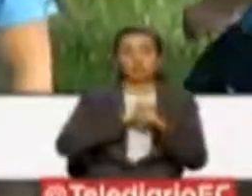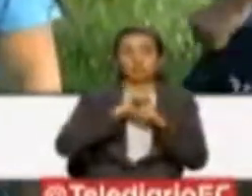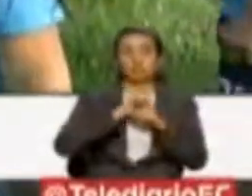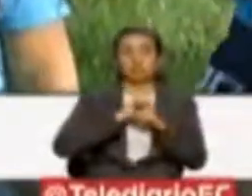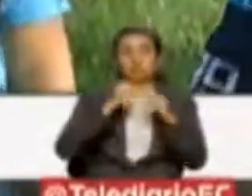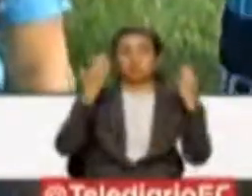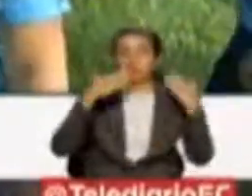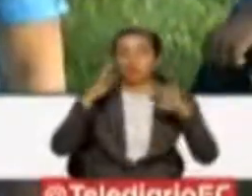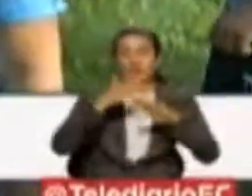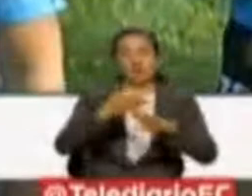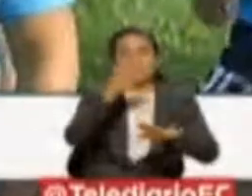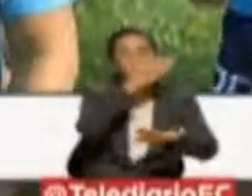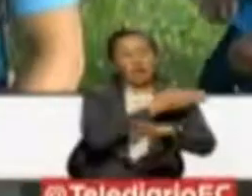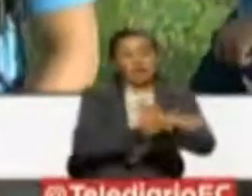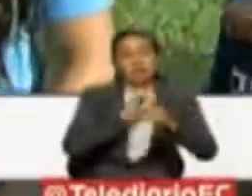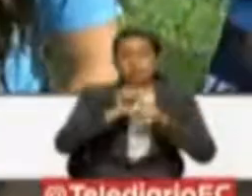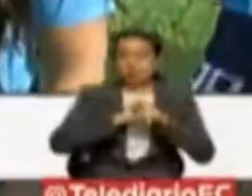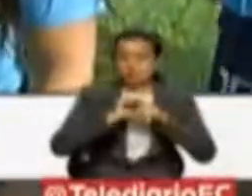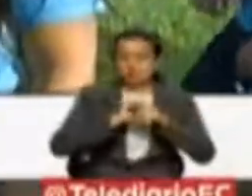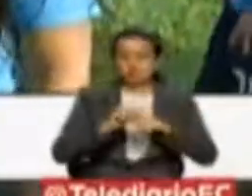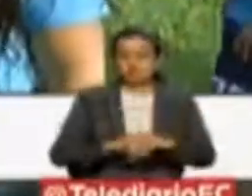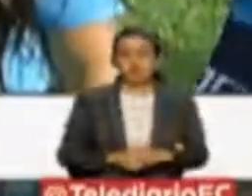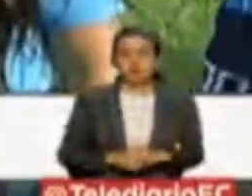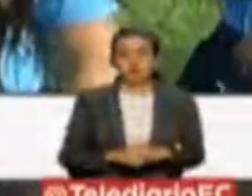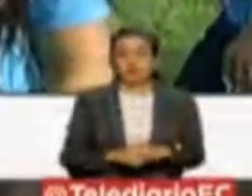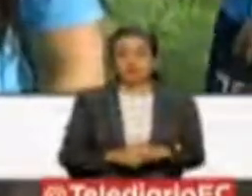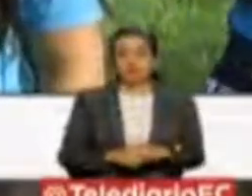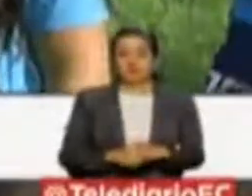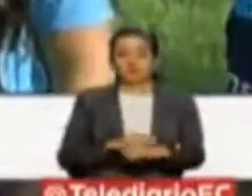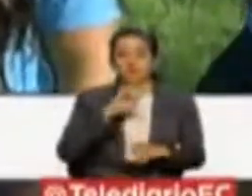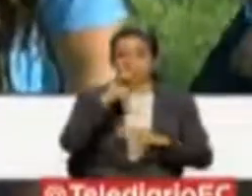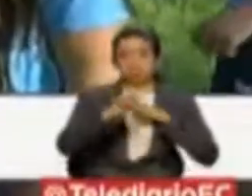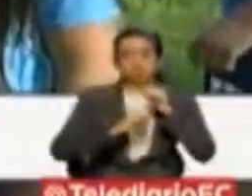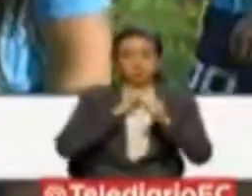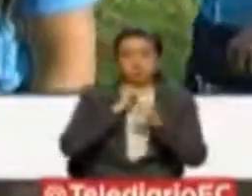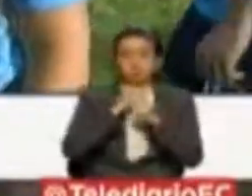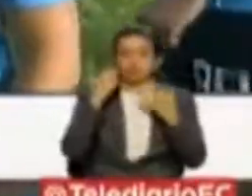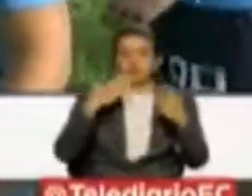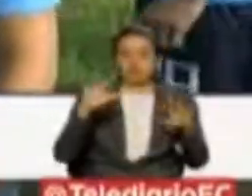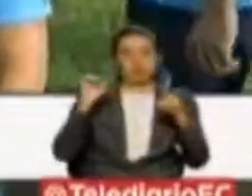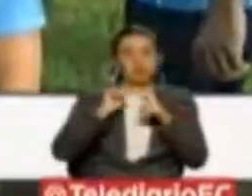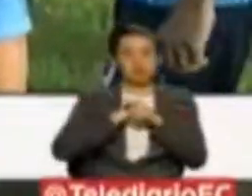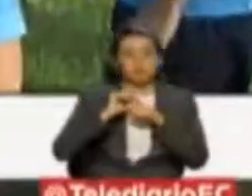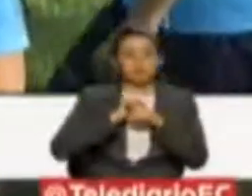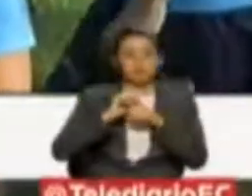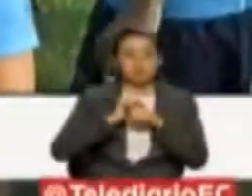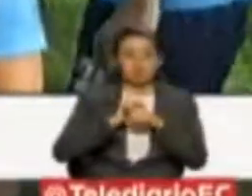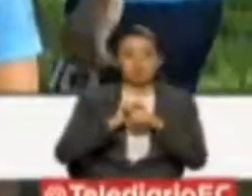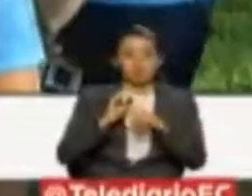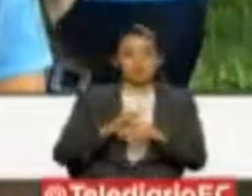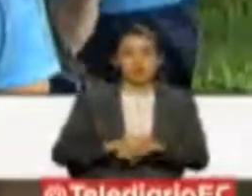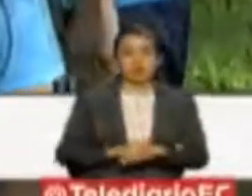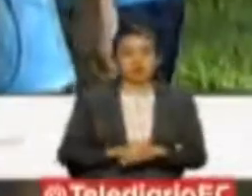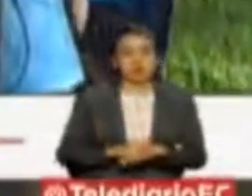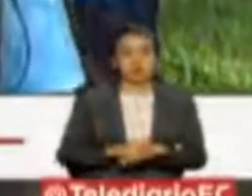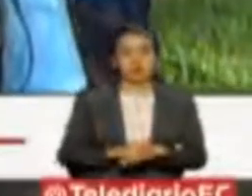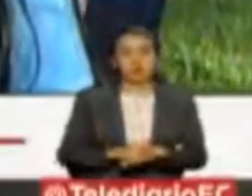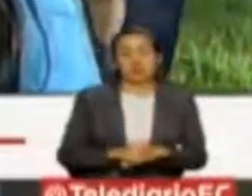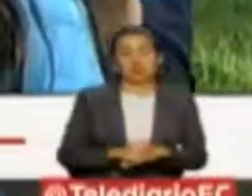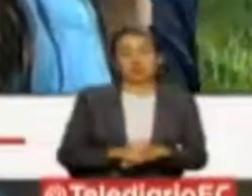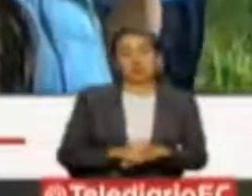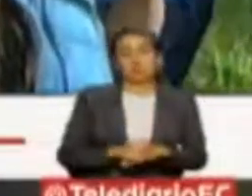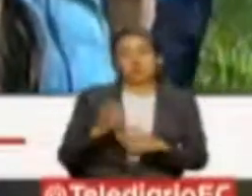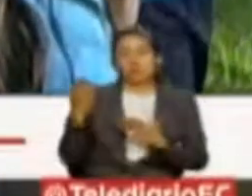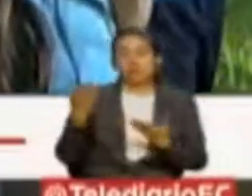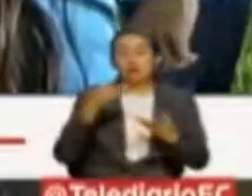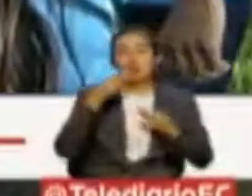atletismo o ya vienes entrenándote varios años? No, ya llevo 2 años de entrenamiento aquí en la Academia Yolanda Quimbita. ¿Qué les podrías decir